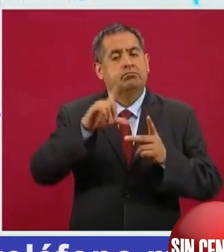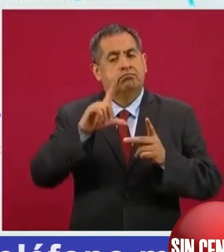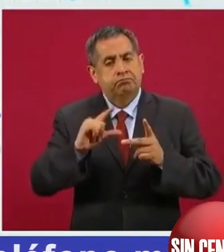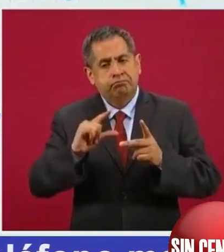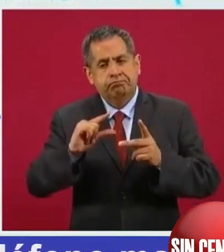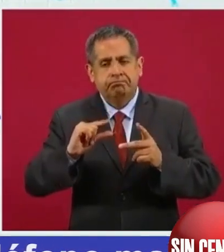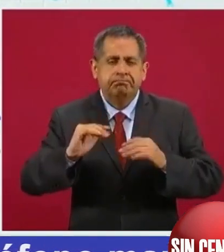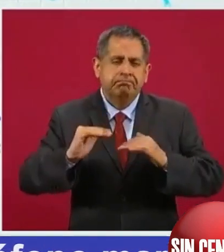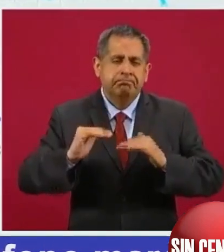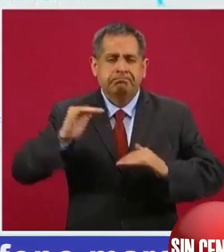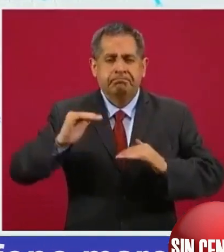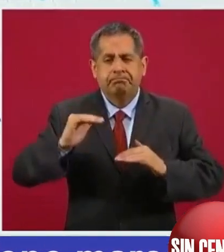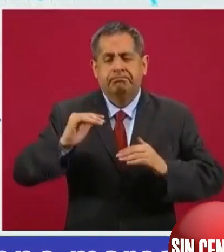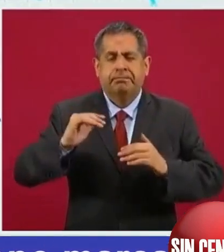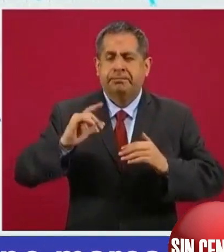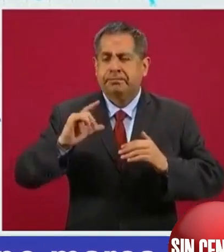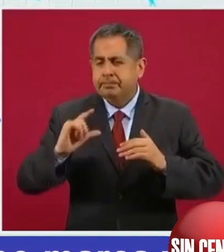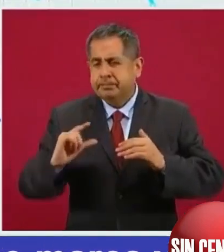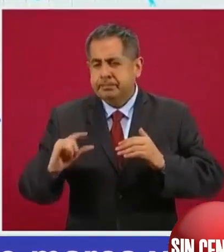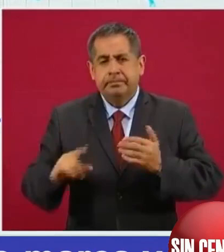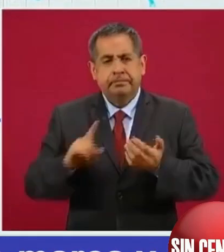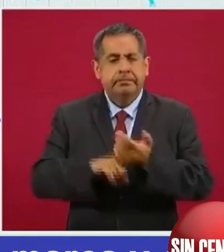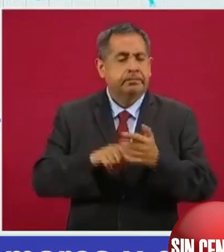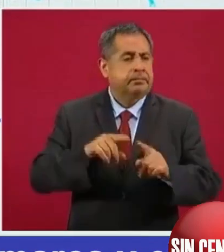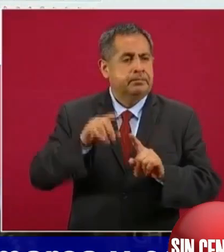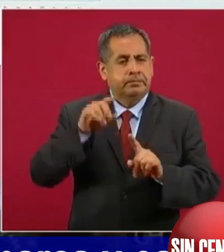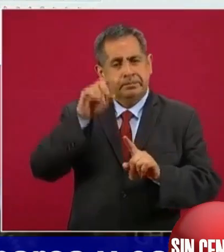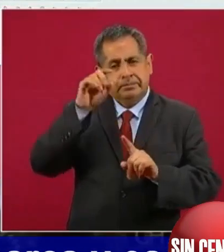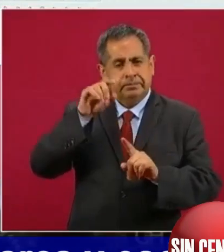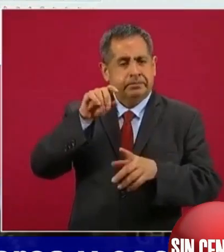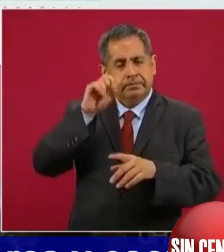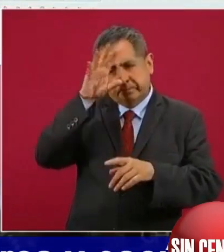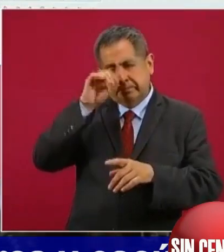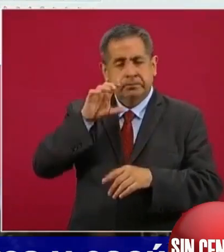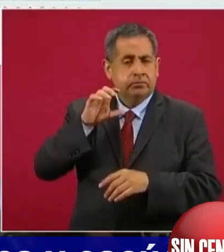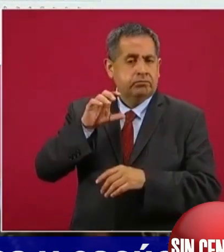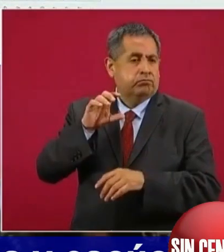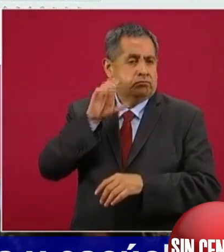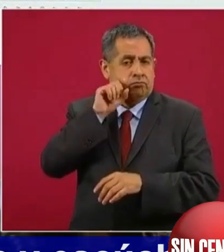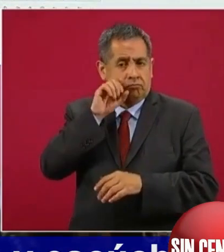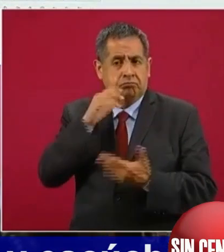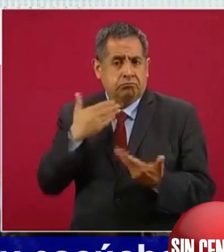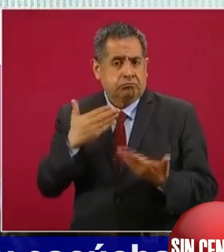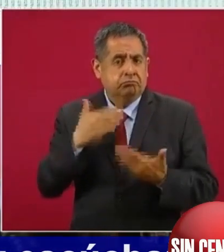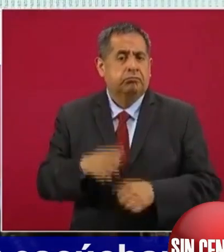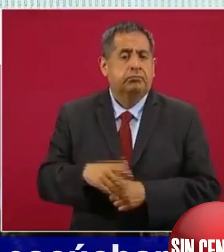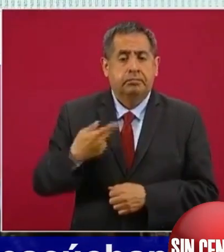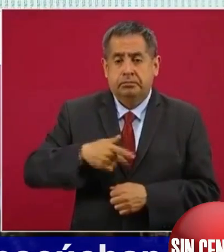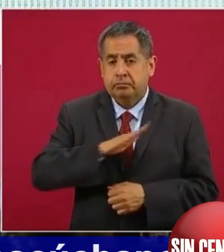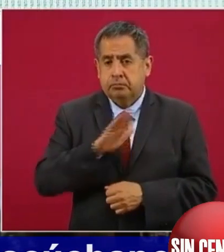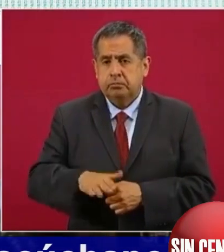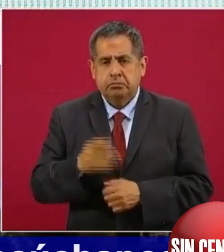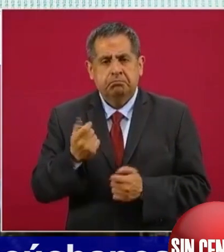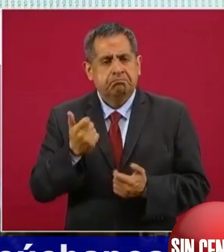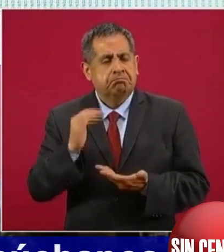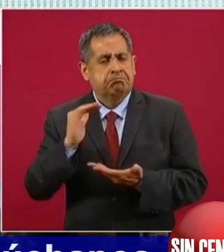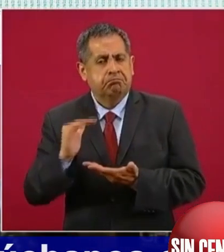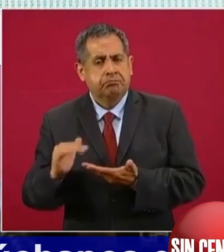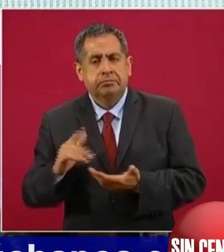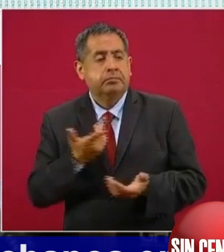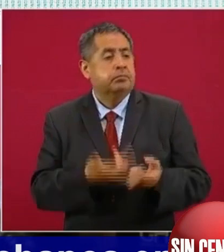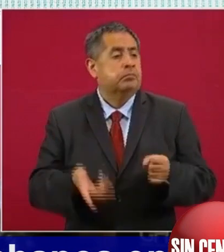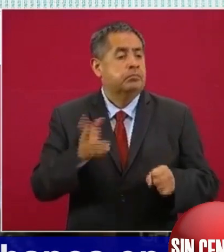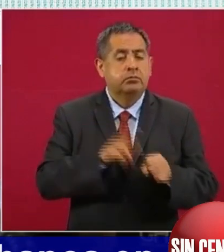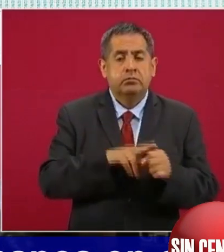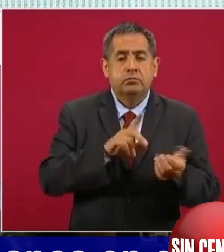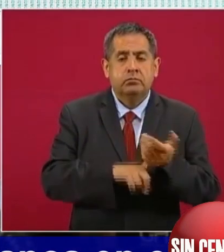pequeño incremento y ahora reducción, está en semáforo naranja, las defunciones en general en descenso, la siguiente, y la hospitalización